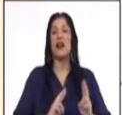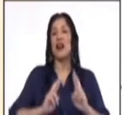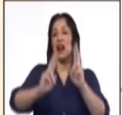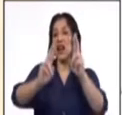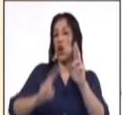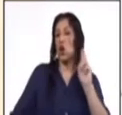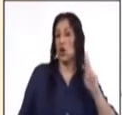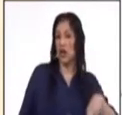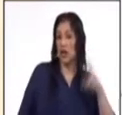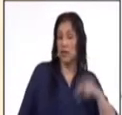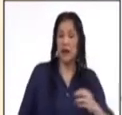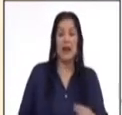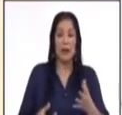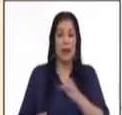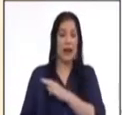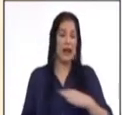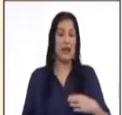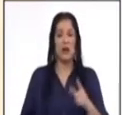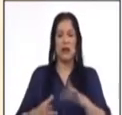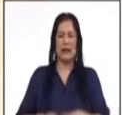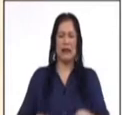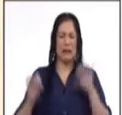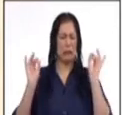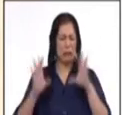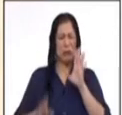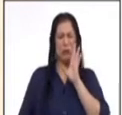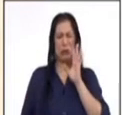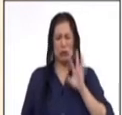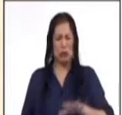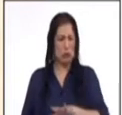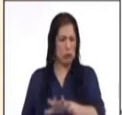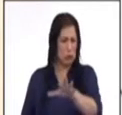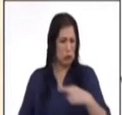que surtía al Callao era simplemente una gran cloaca.